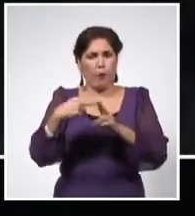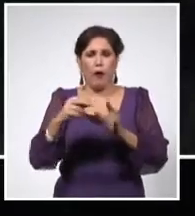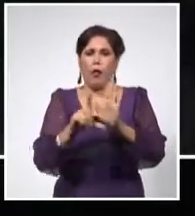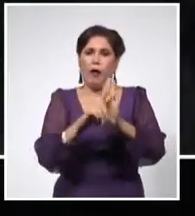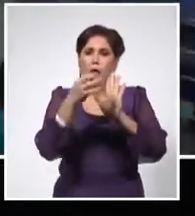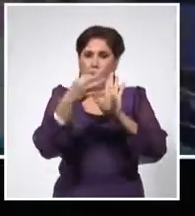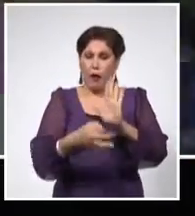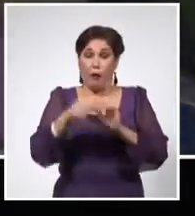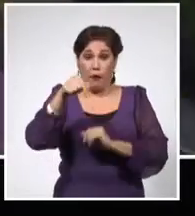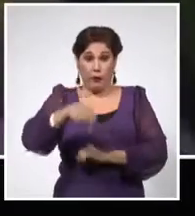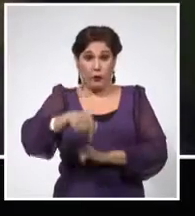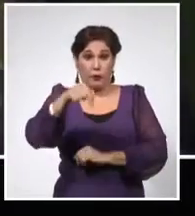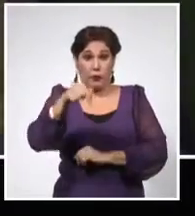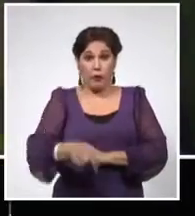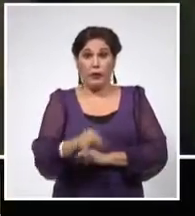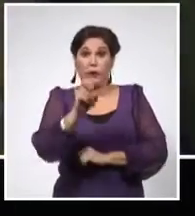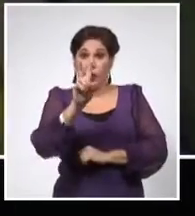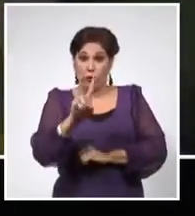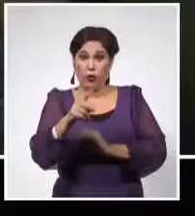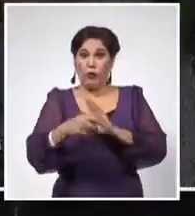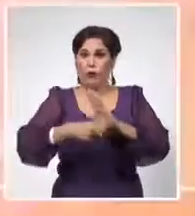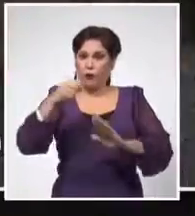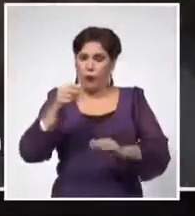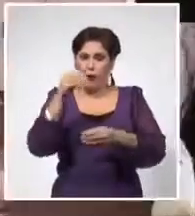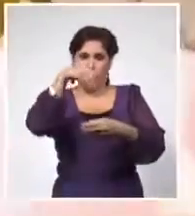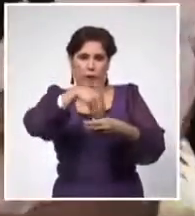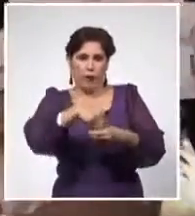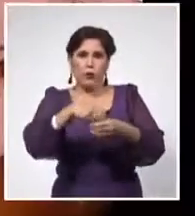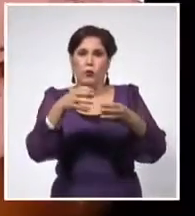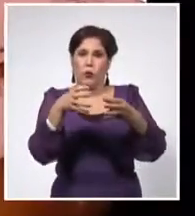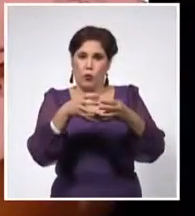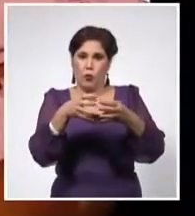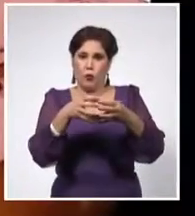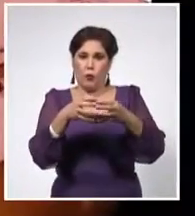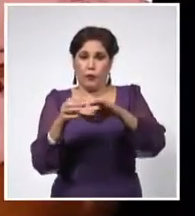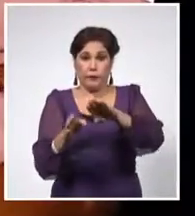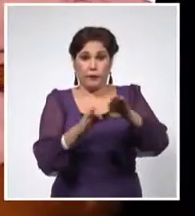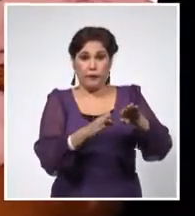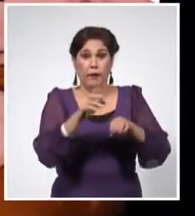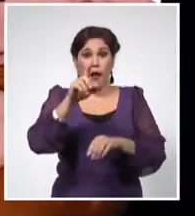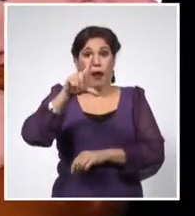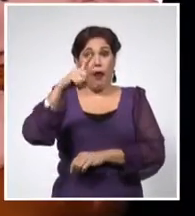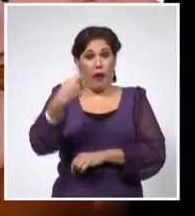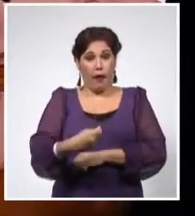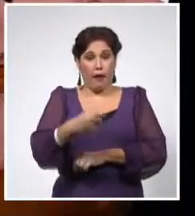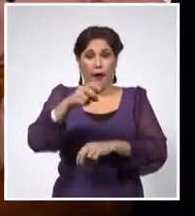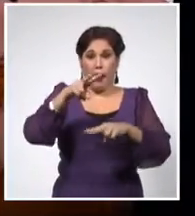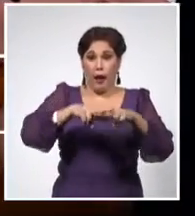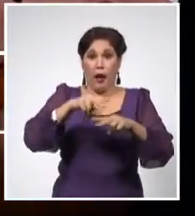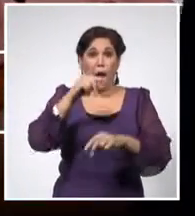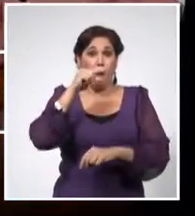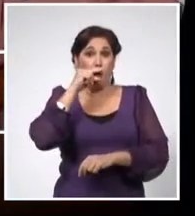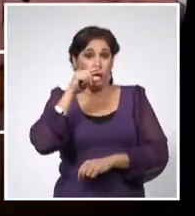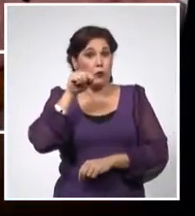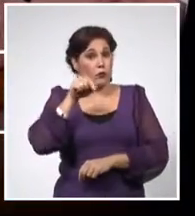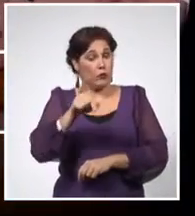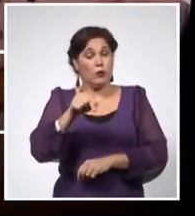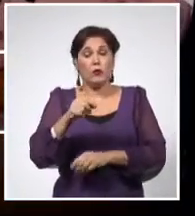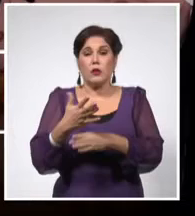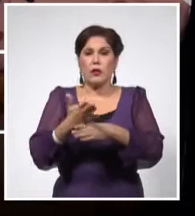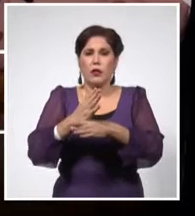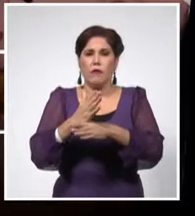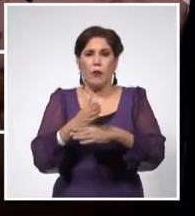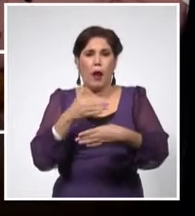y actualmente solo 2 permanecen implicadas. La ley Helms-Burton ha significado una limitación a